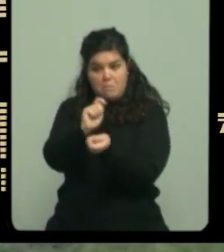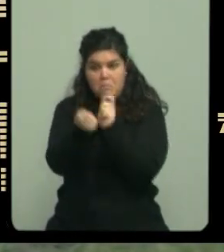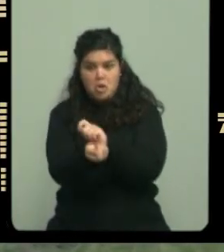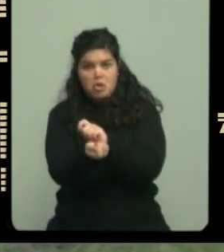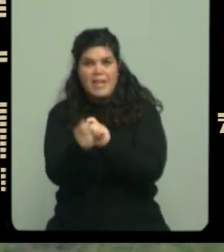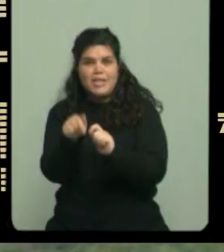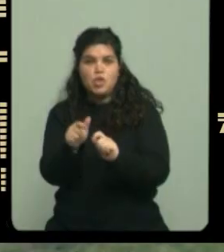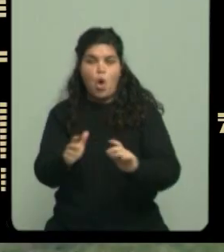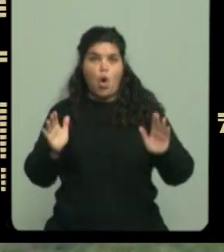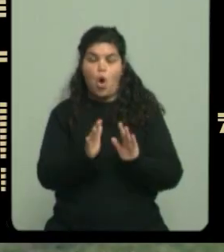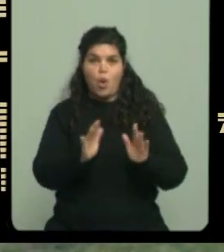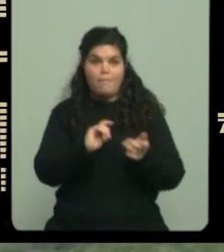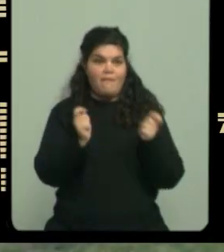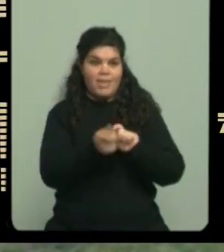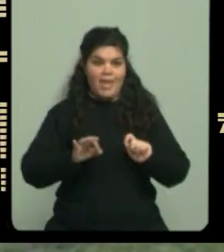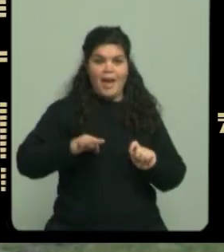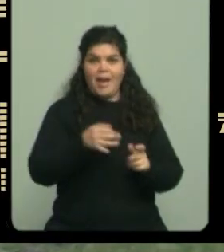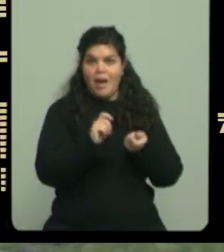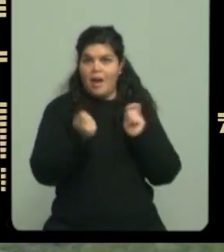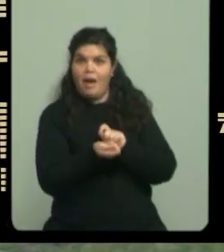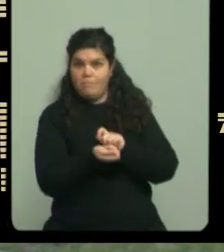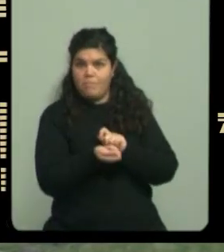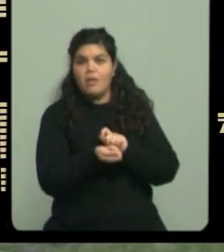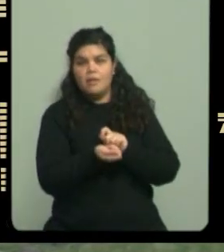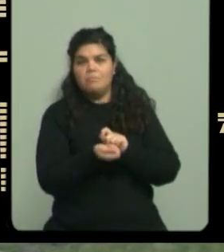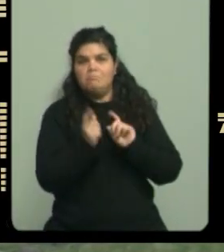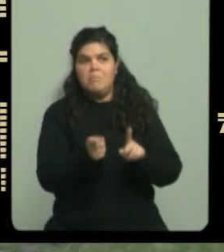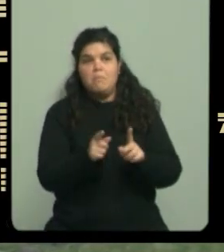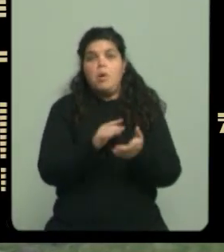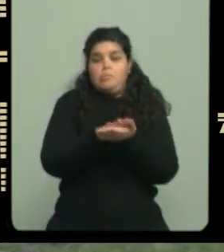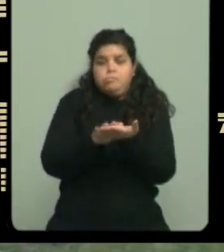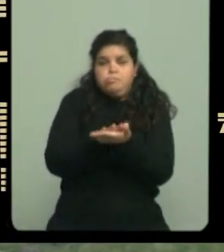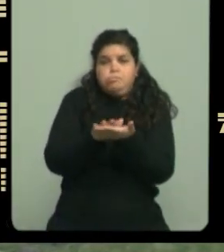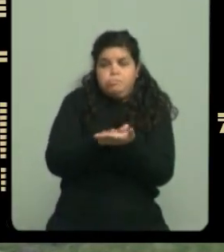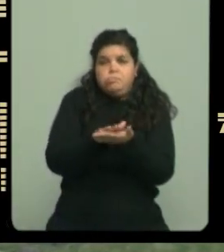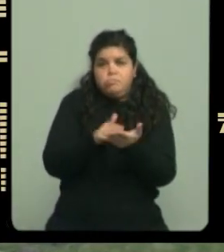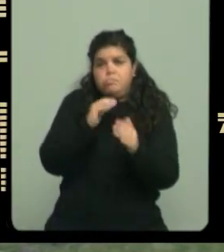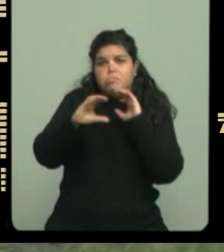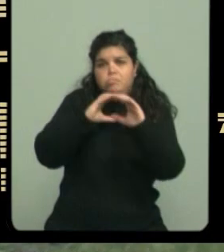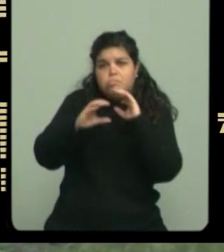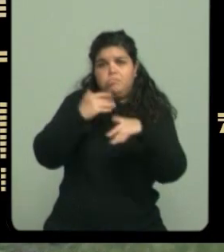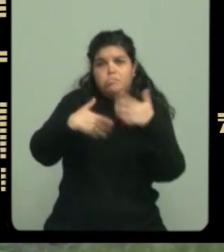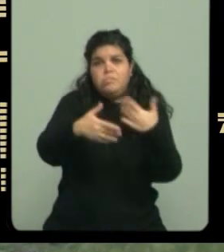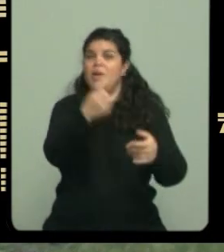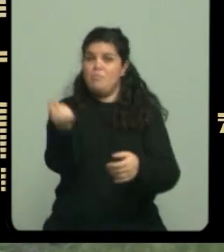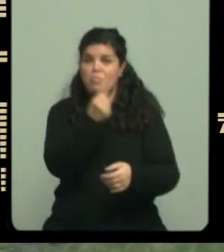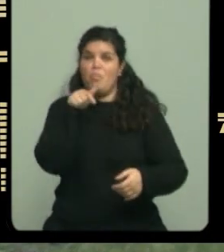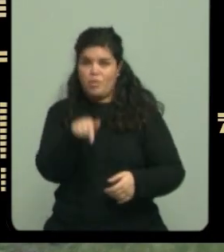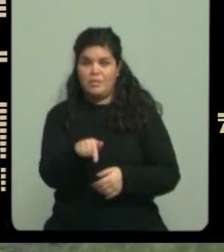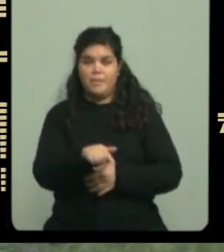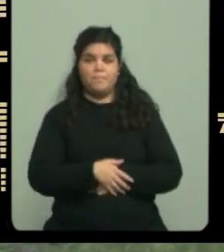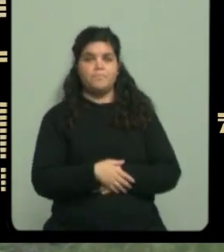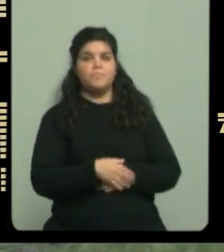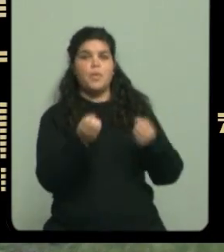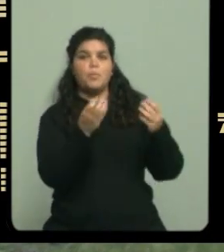cotidianidad familiar. Entonces, siempre cómo se comunica es lo ideal para evitar climas de trabajo hostiles. Tal cual. Agostina,